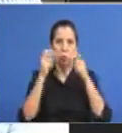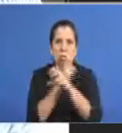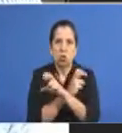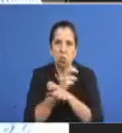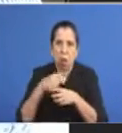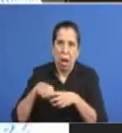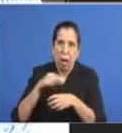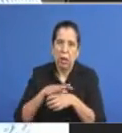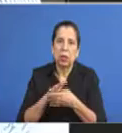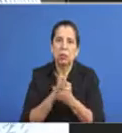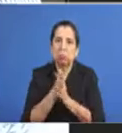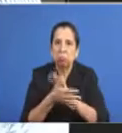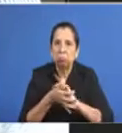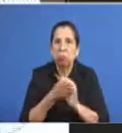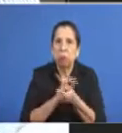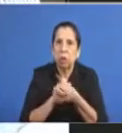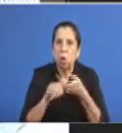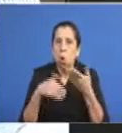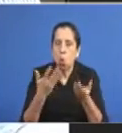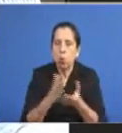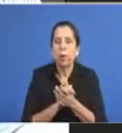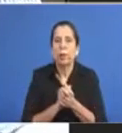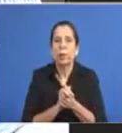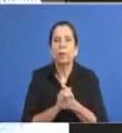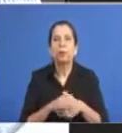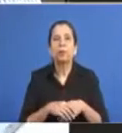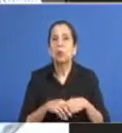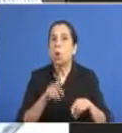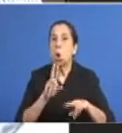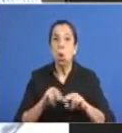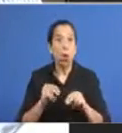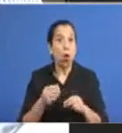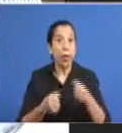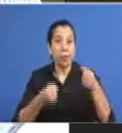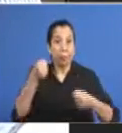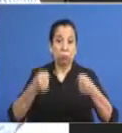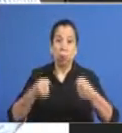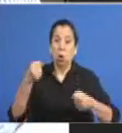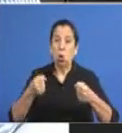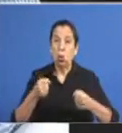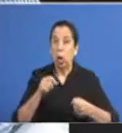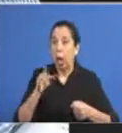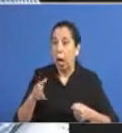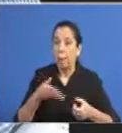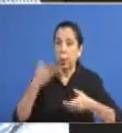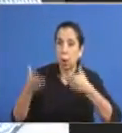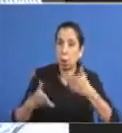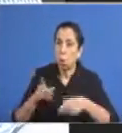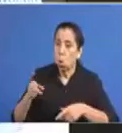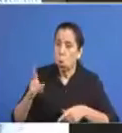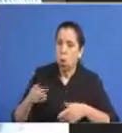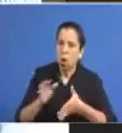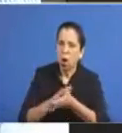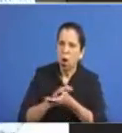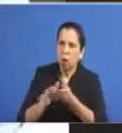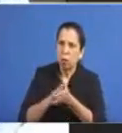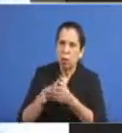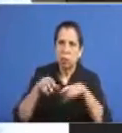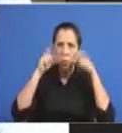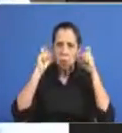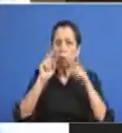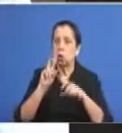que tienen que ver qué tocan, cómo se lavan las manos. No es el transportista el que tiene que darle ese servicio. El transportista